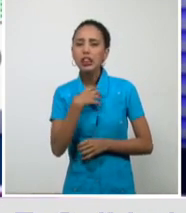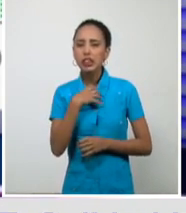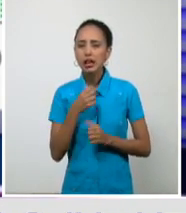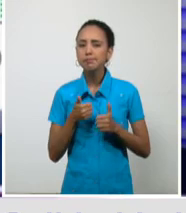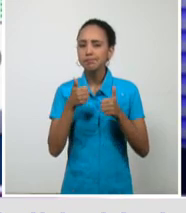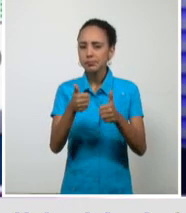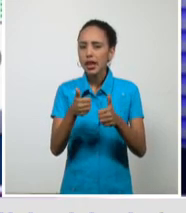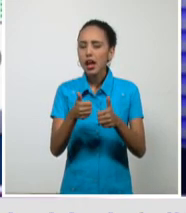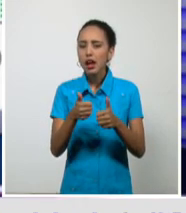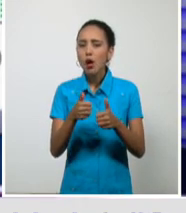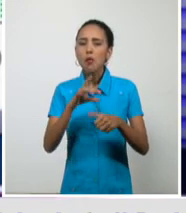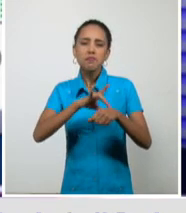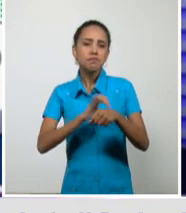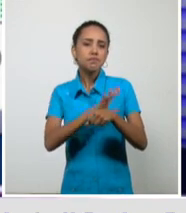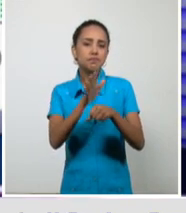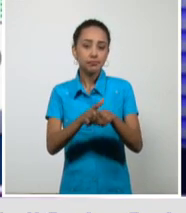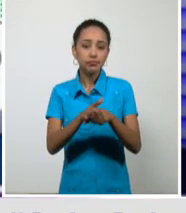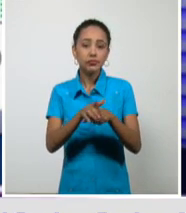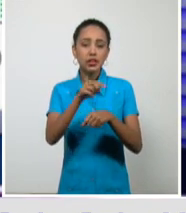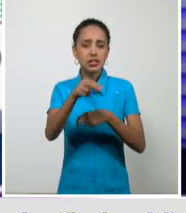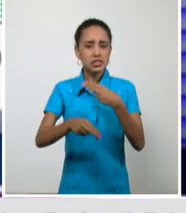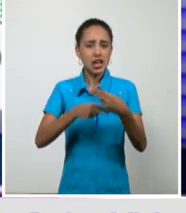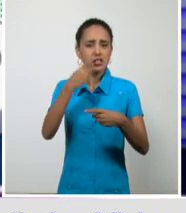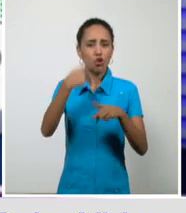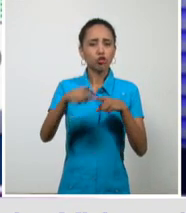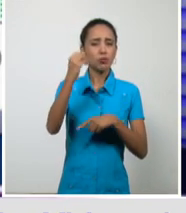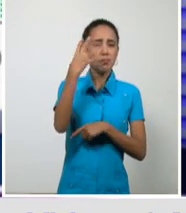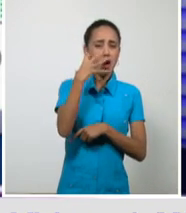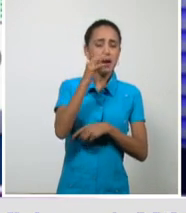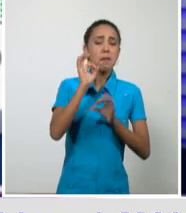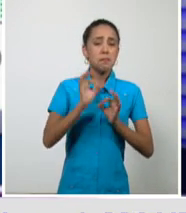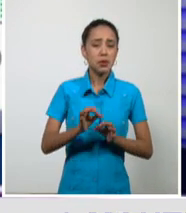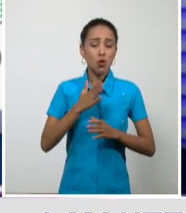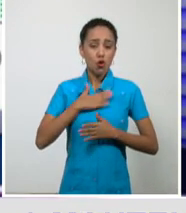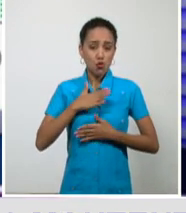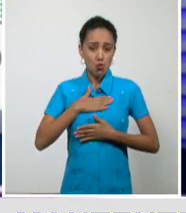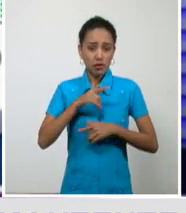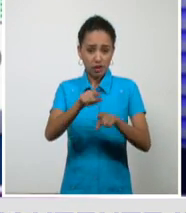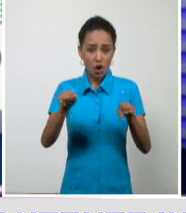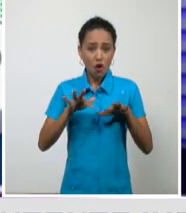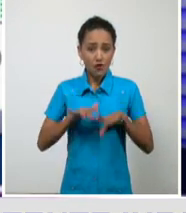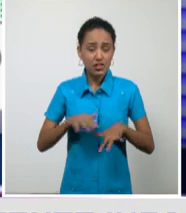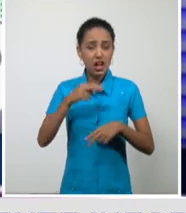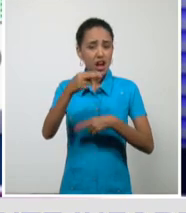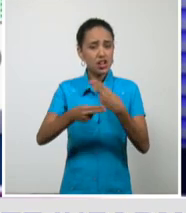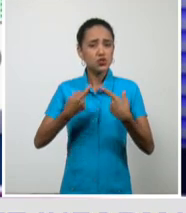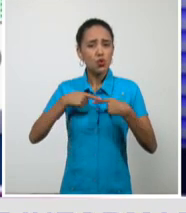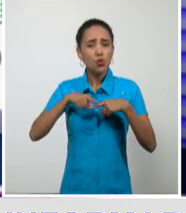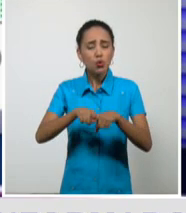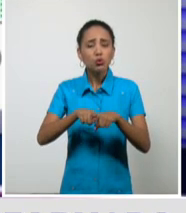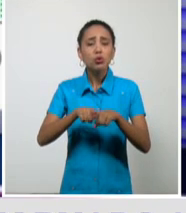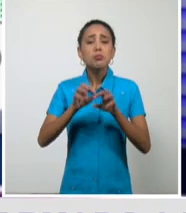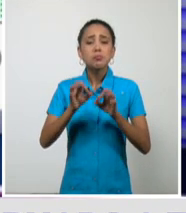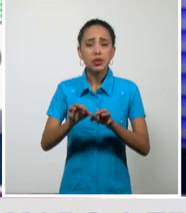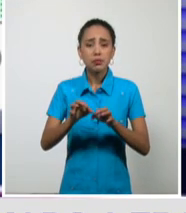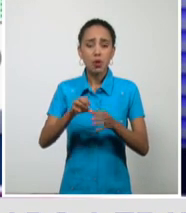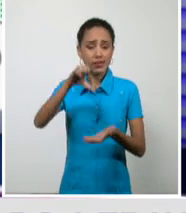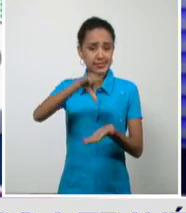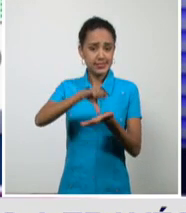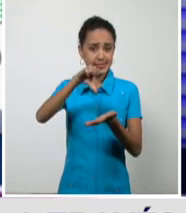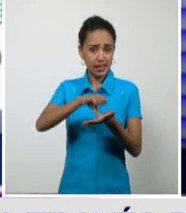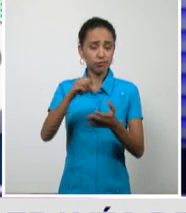esterilización, pero ahí se utiliza fuentes radioactivas y nuestra oficina ha estado acompañando al centro oeste que tiene